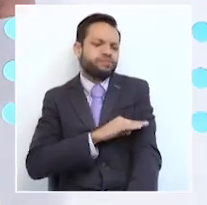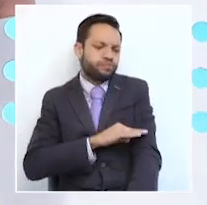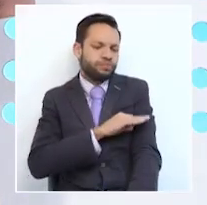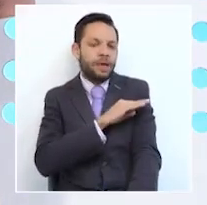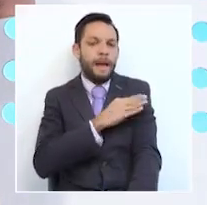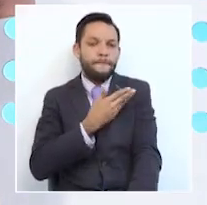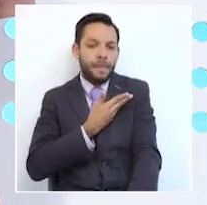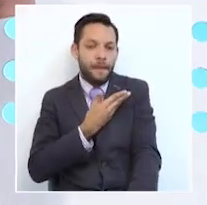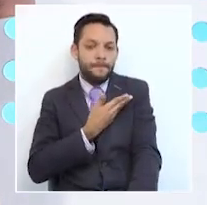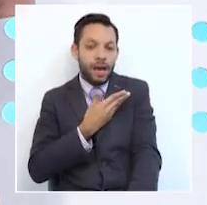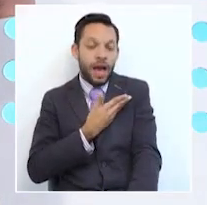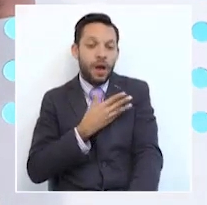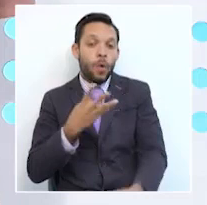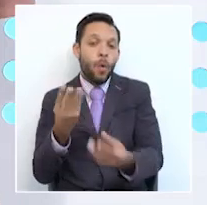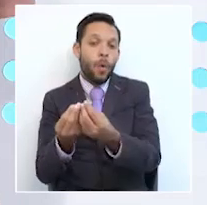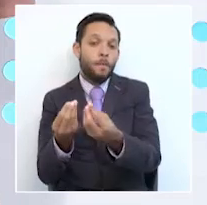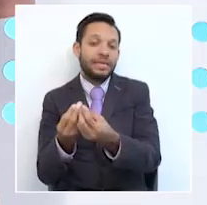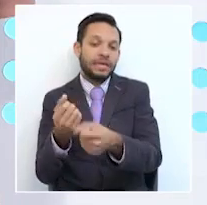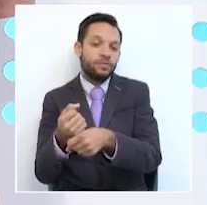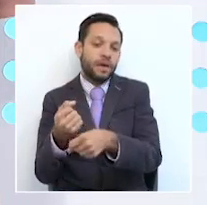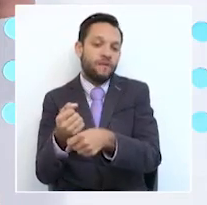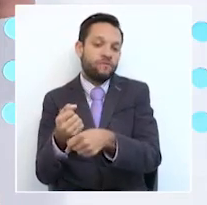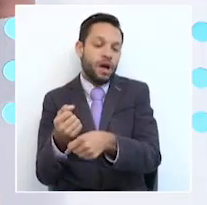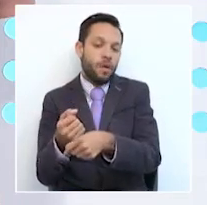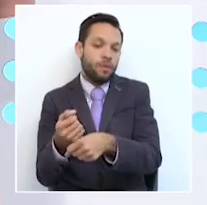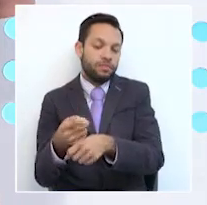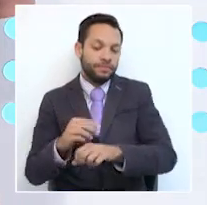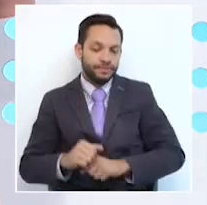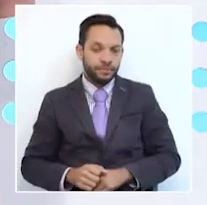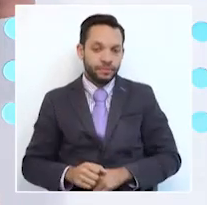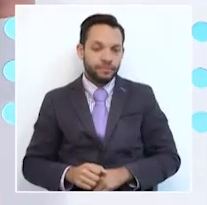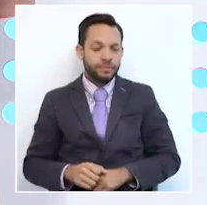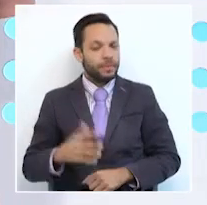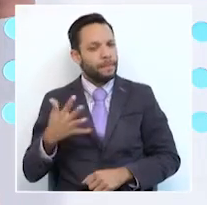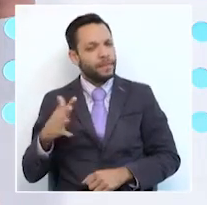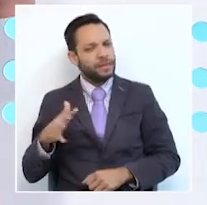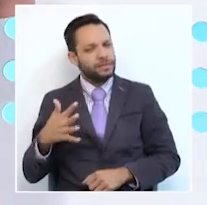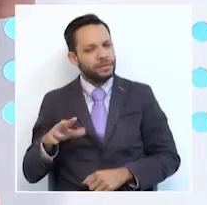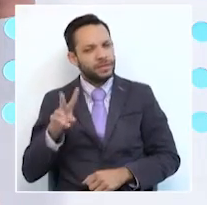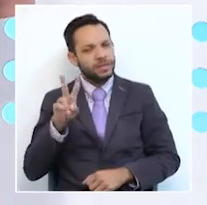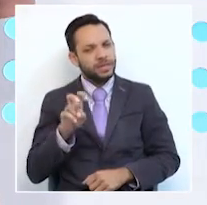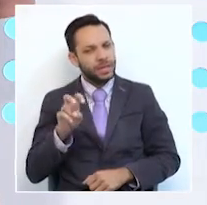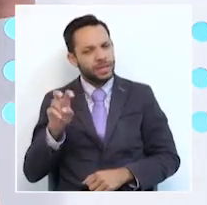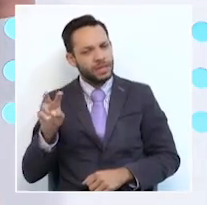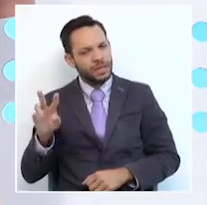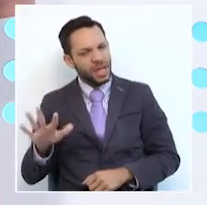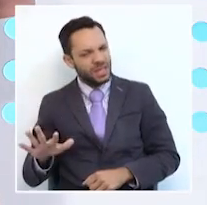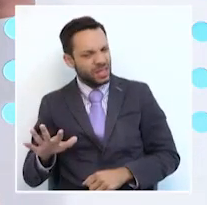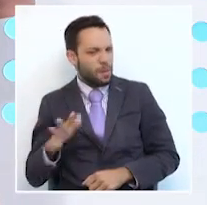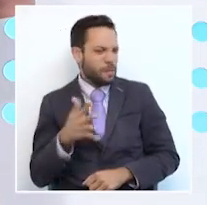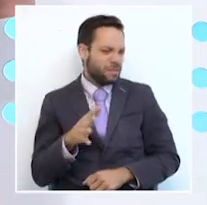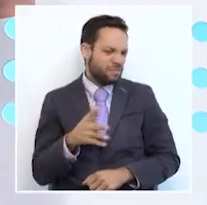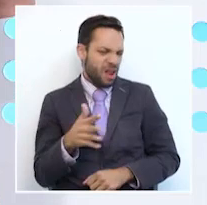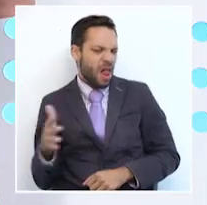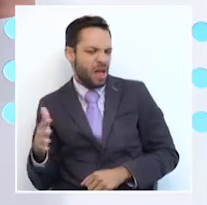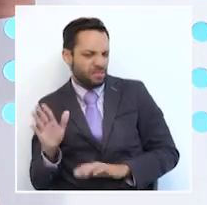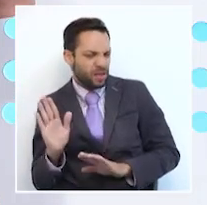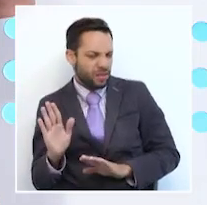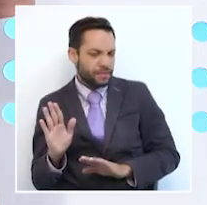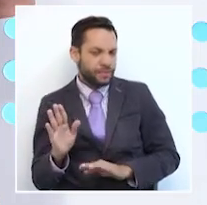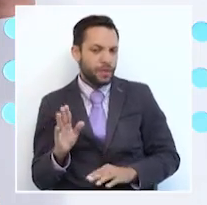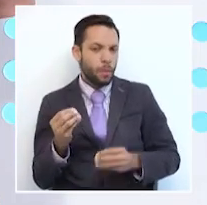nuestros e hipertensa e iba por alrededor de los 70 y algo de años tomaba 11 medicamentos